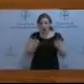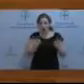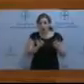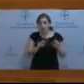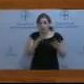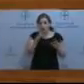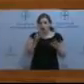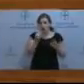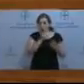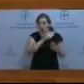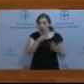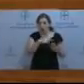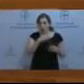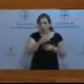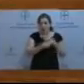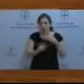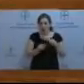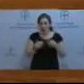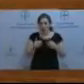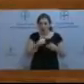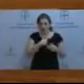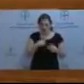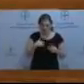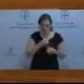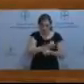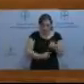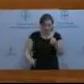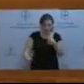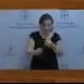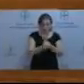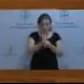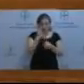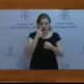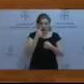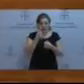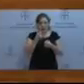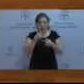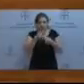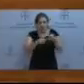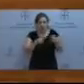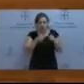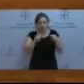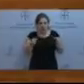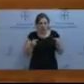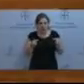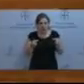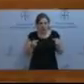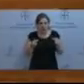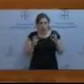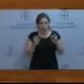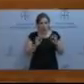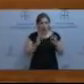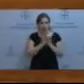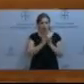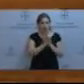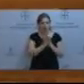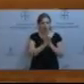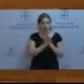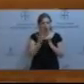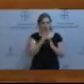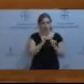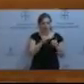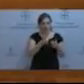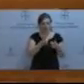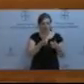hacer es ponernos en la pie de las familias y hacer un repaso sobre qué supone para una familia asturiana el inicio de curso escolar, el inicio de